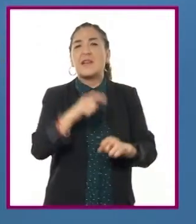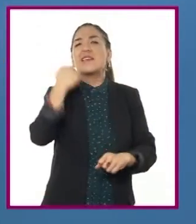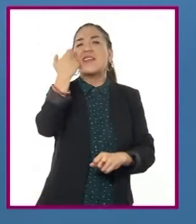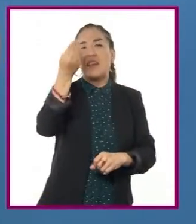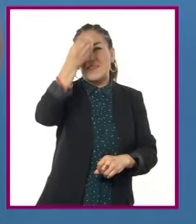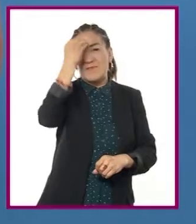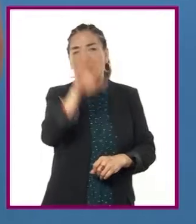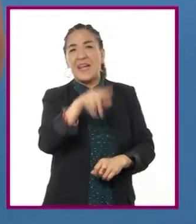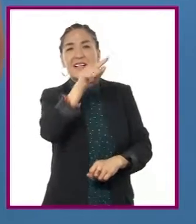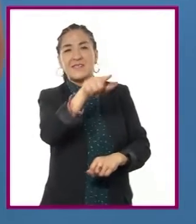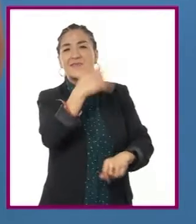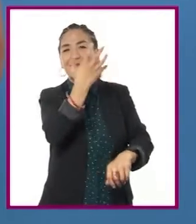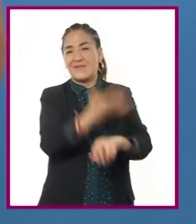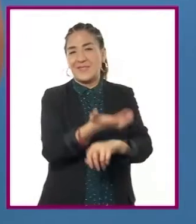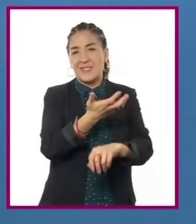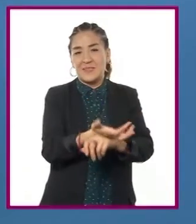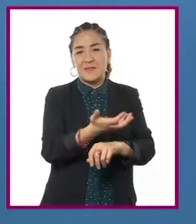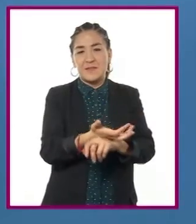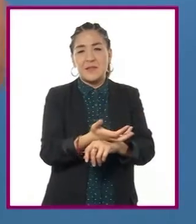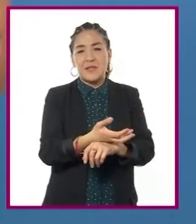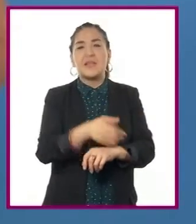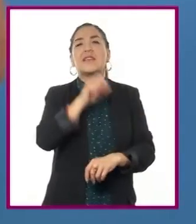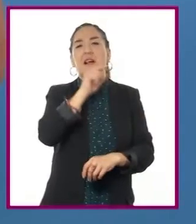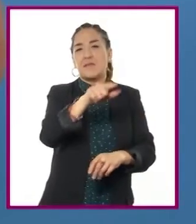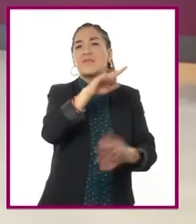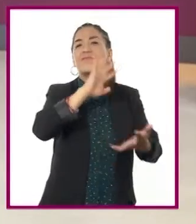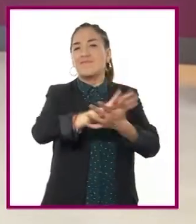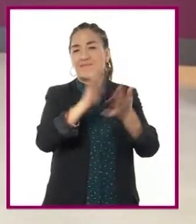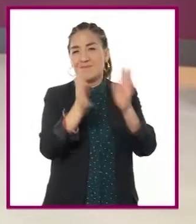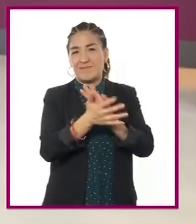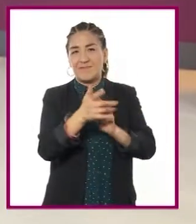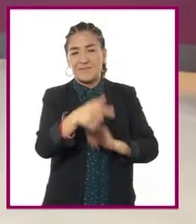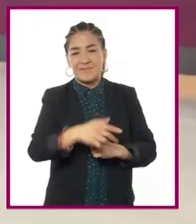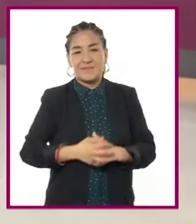atacar a los Estados Unidos de América y a sus aliados.